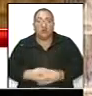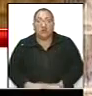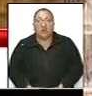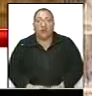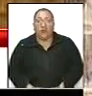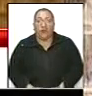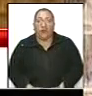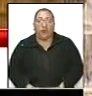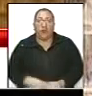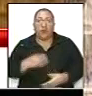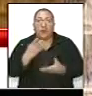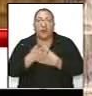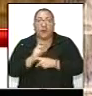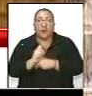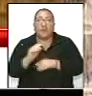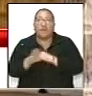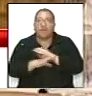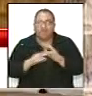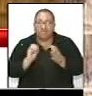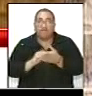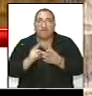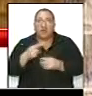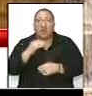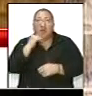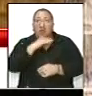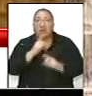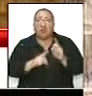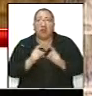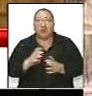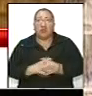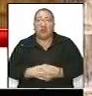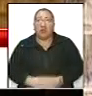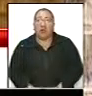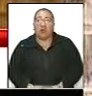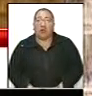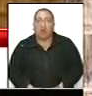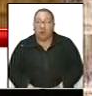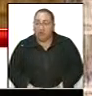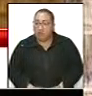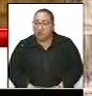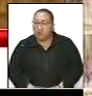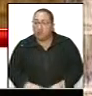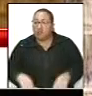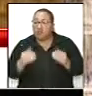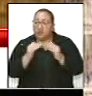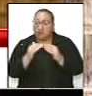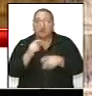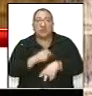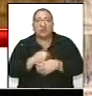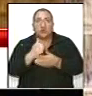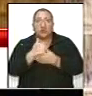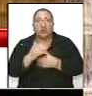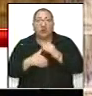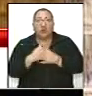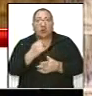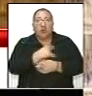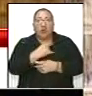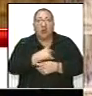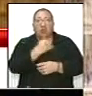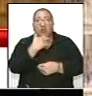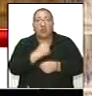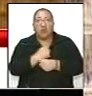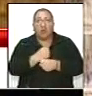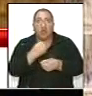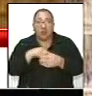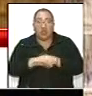cumplir las condiciones básicas de calidad y terminan siendo un engaño para la ciudadanía. Y al mismo tiempo estamos ayudando a que las universidades mejoren su gestión